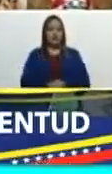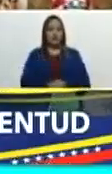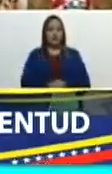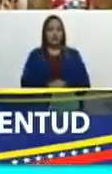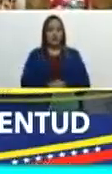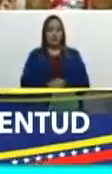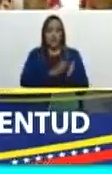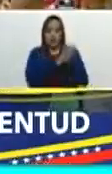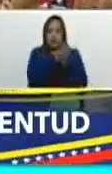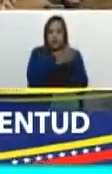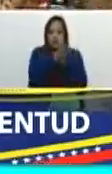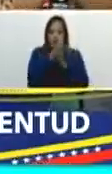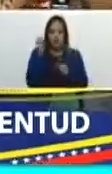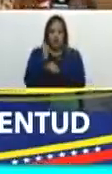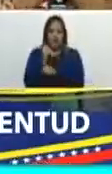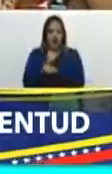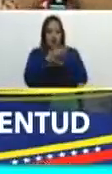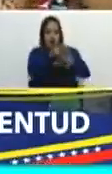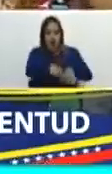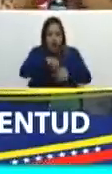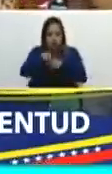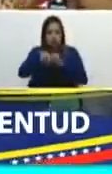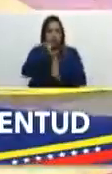Emprendimiento, empleo y agricultura.